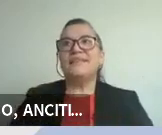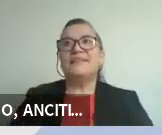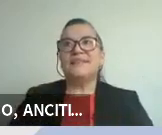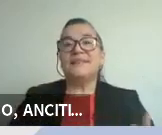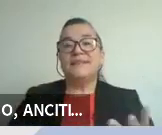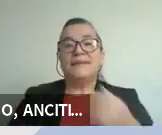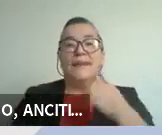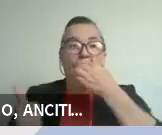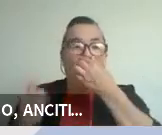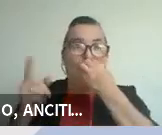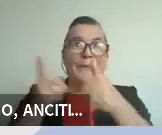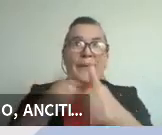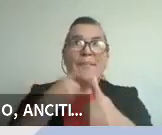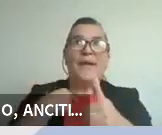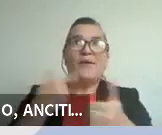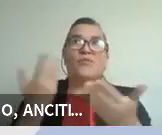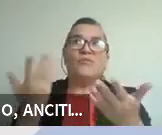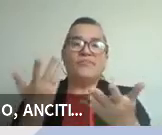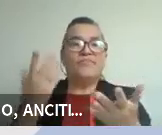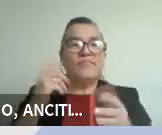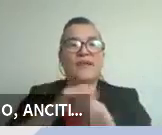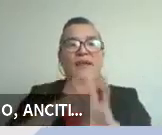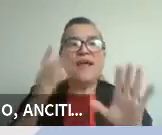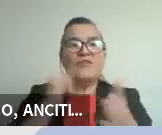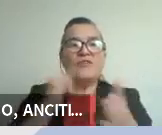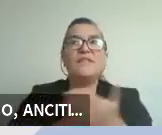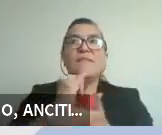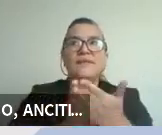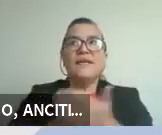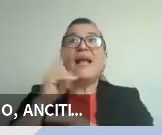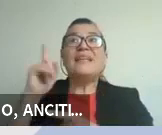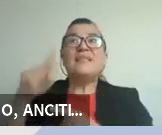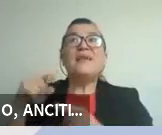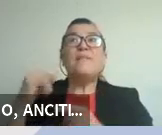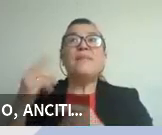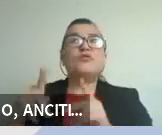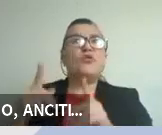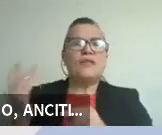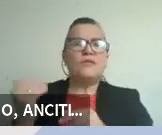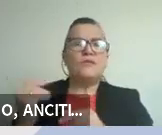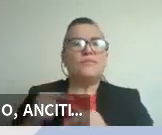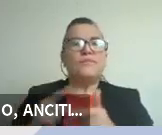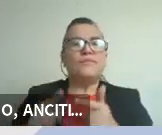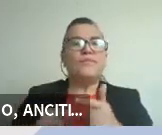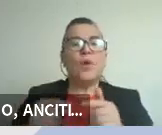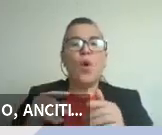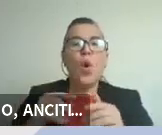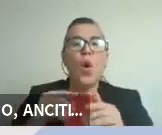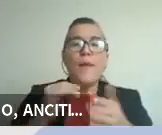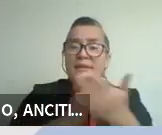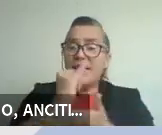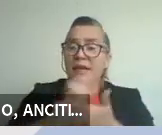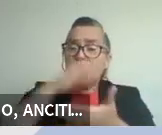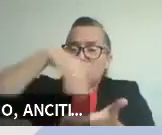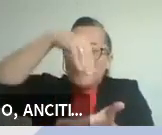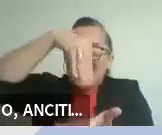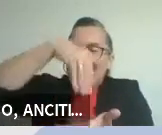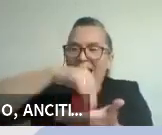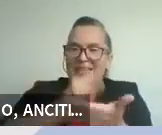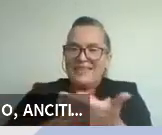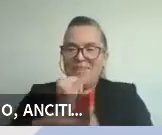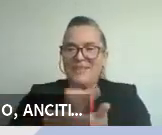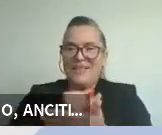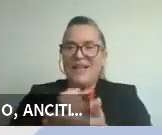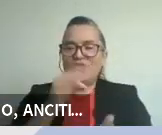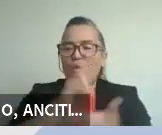primer lugar estar claros y claras en que la investigación debe ser un componente central de las universidades actuales